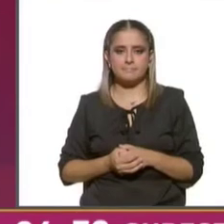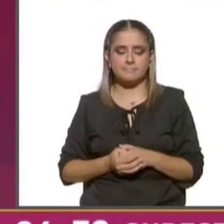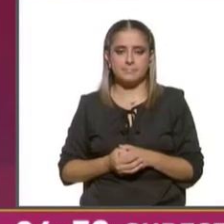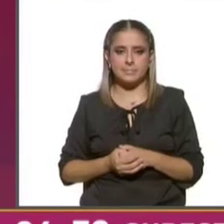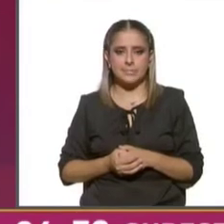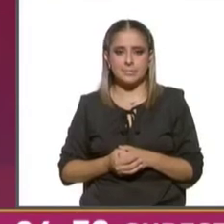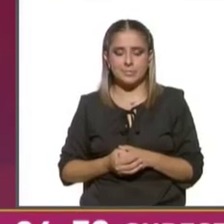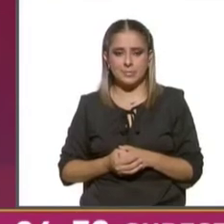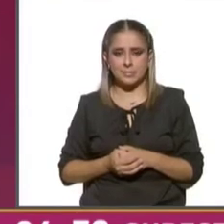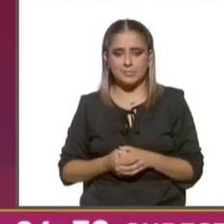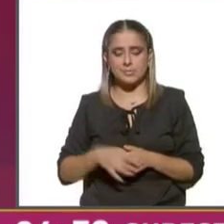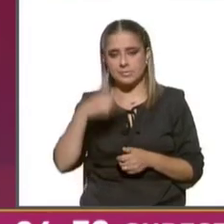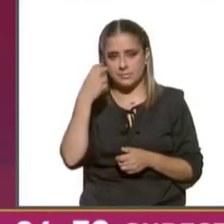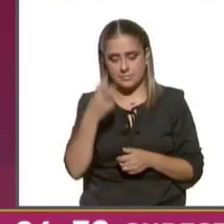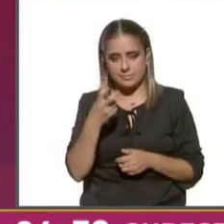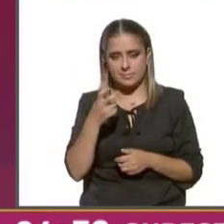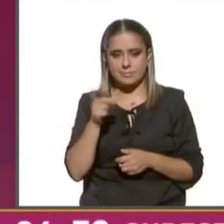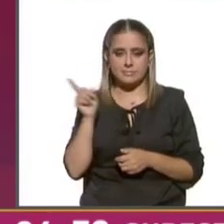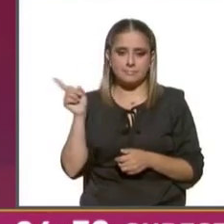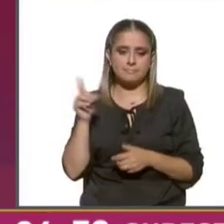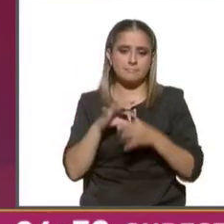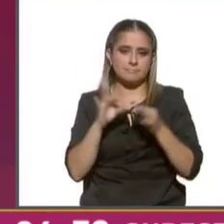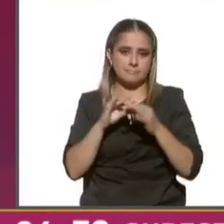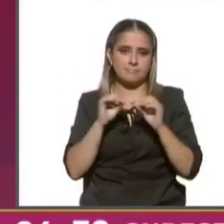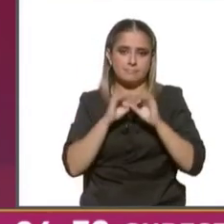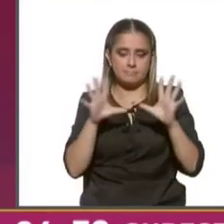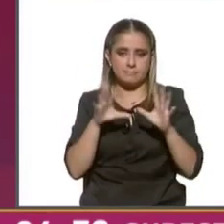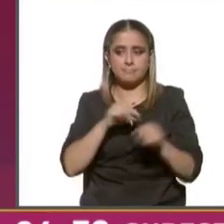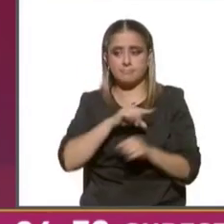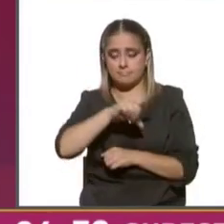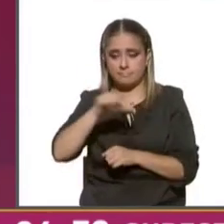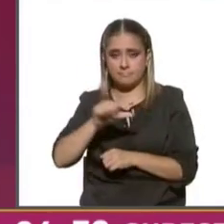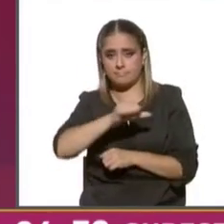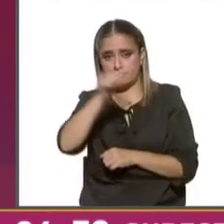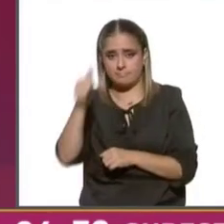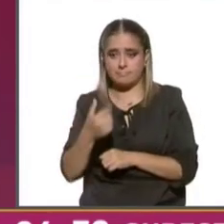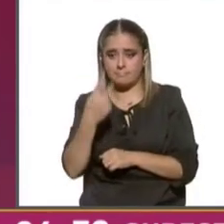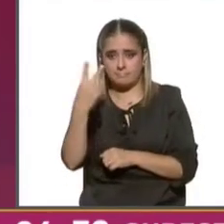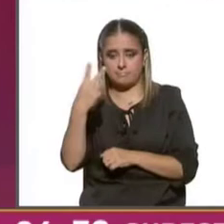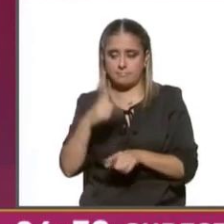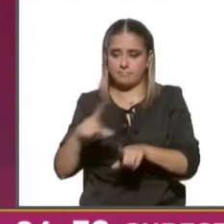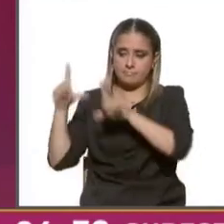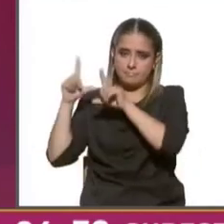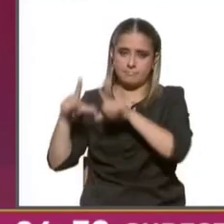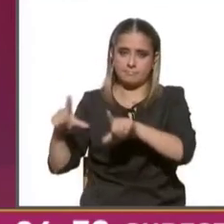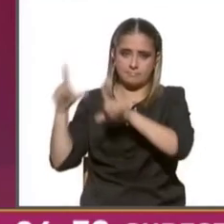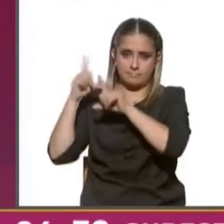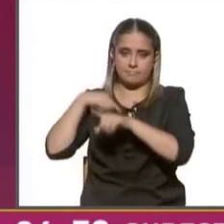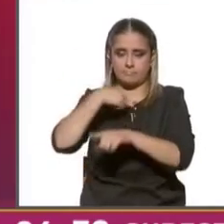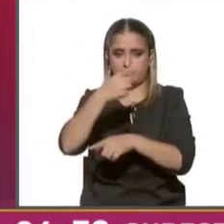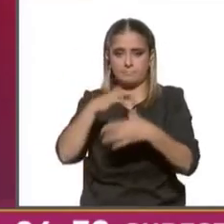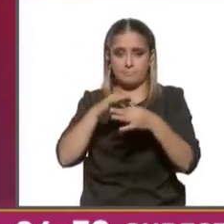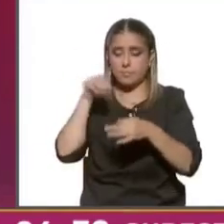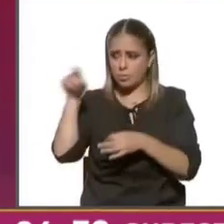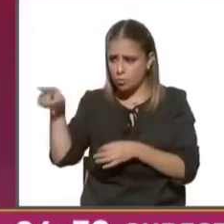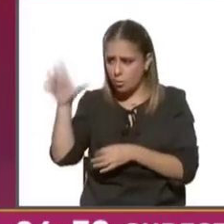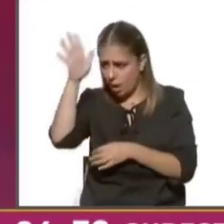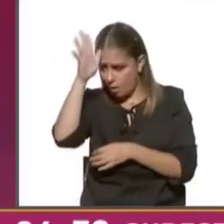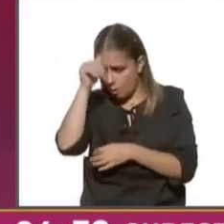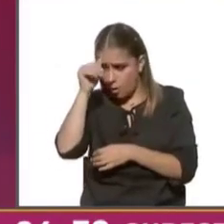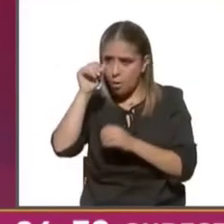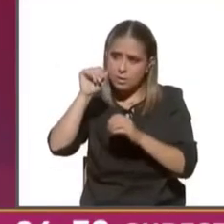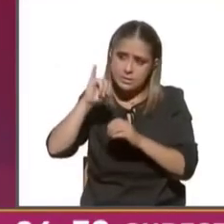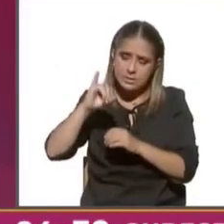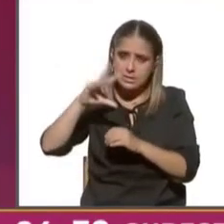Estas son las que me parecen más claras. Las siguientes dos que te voy a describir. ¿Usted está de acuerdo o en